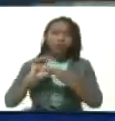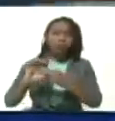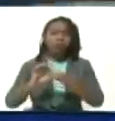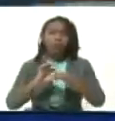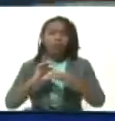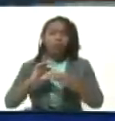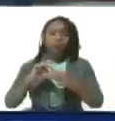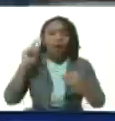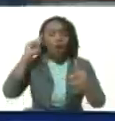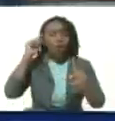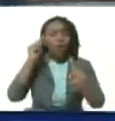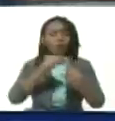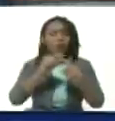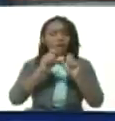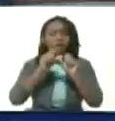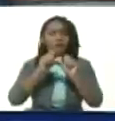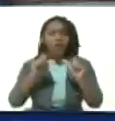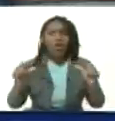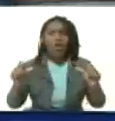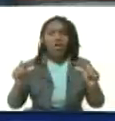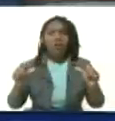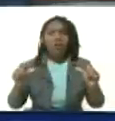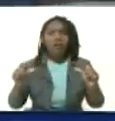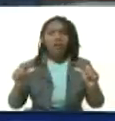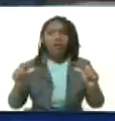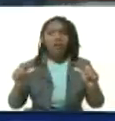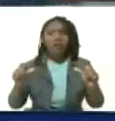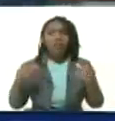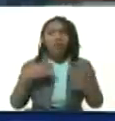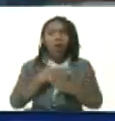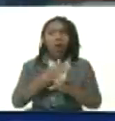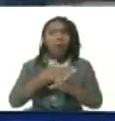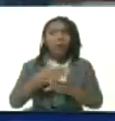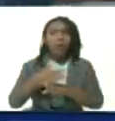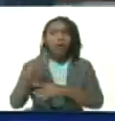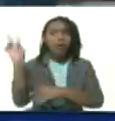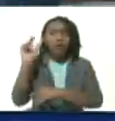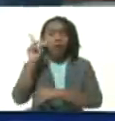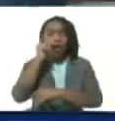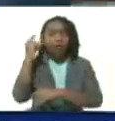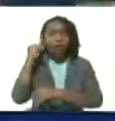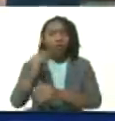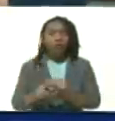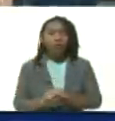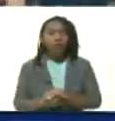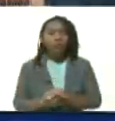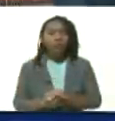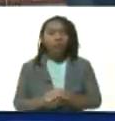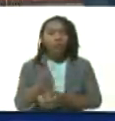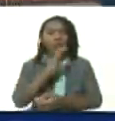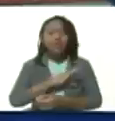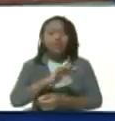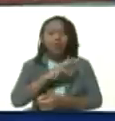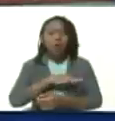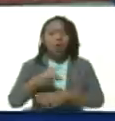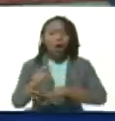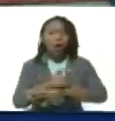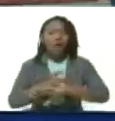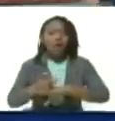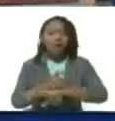metas fijas, compartidas entre venezolanos y venezolanas, señor